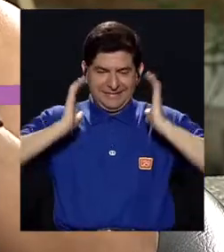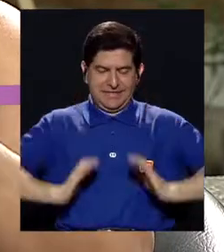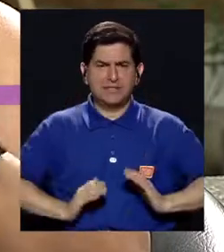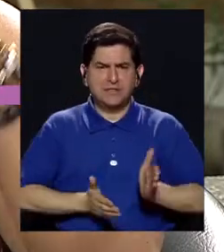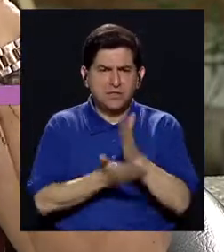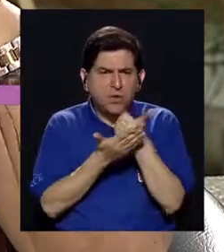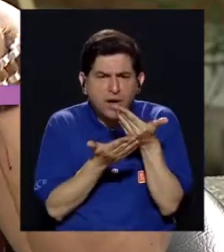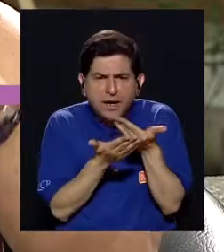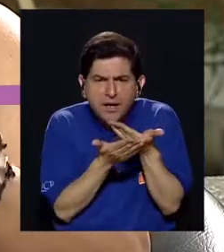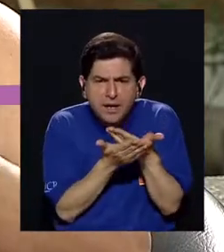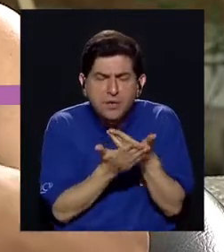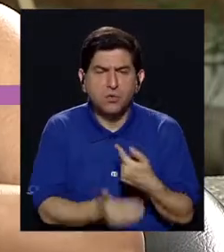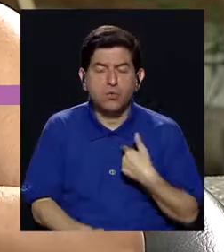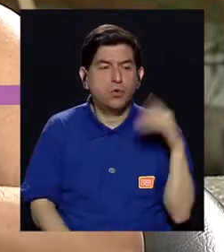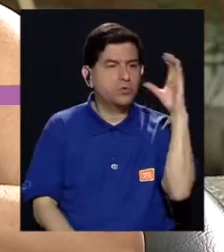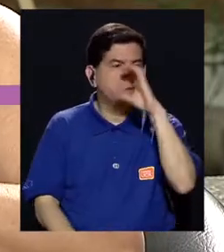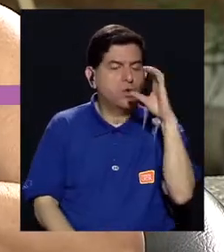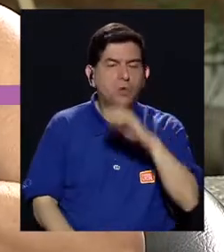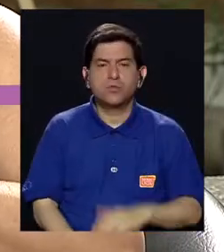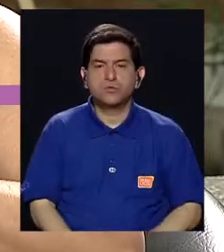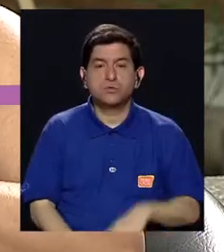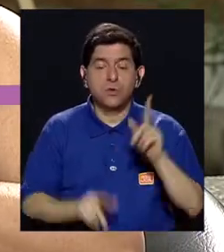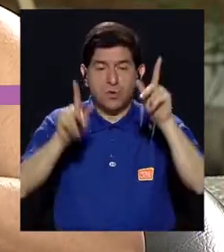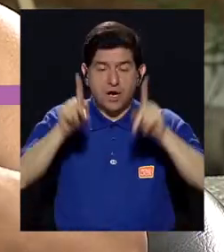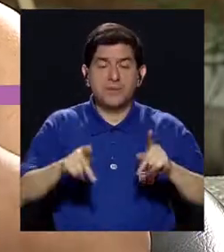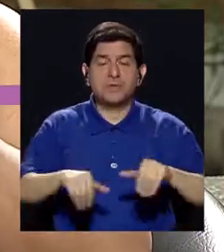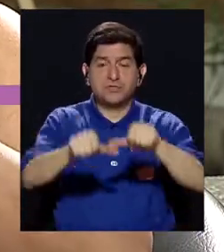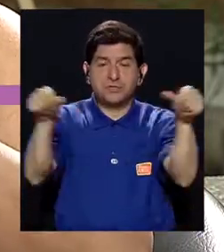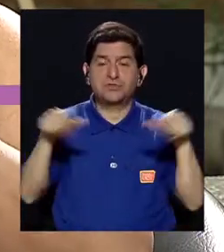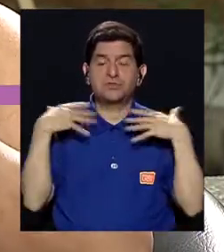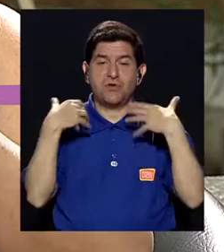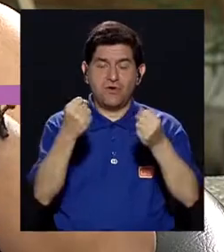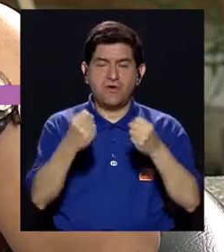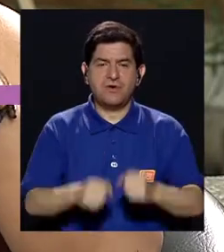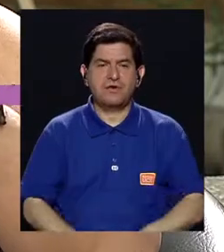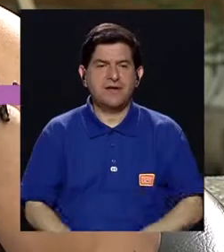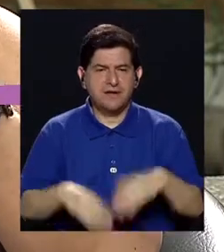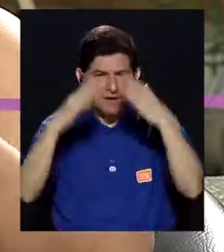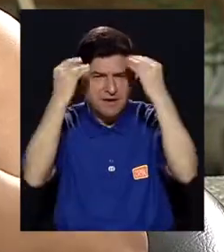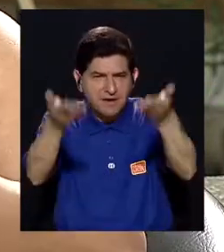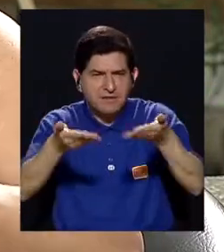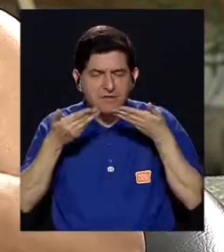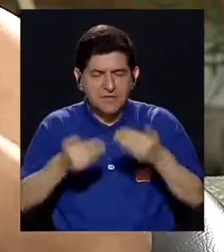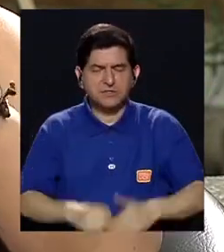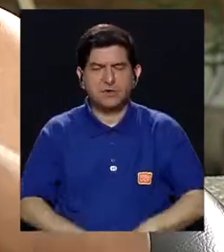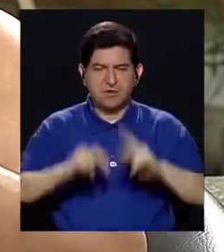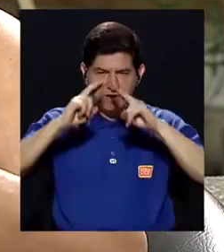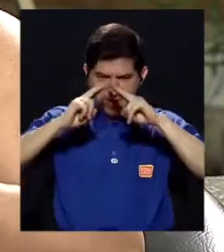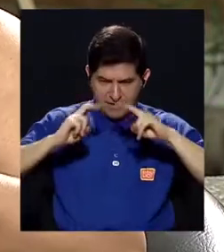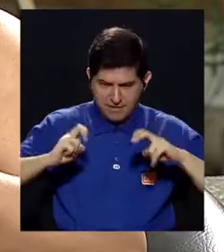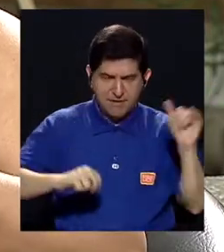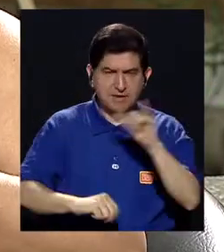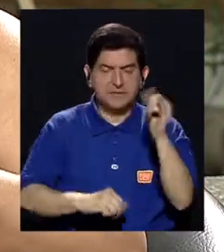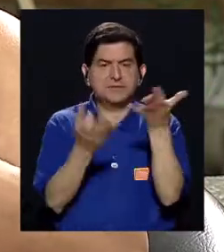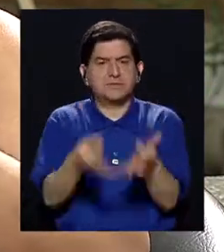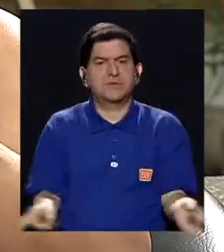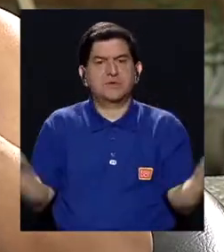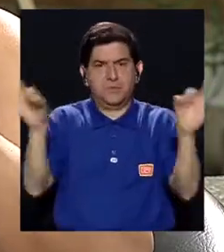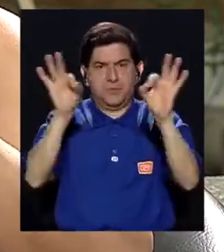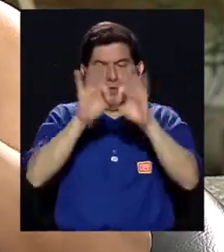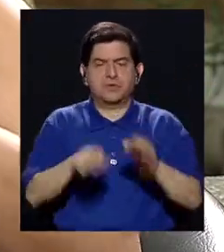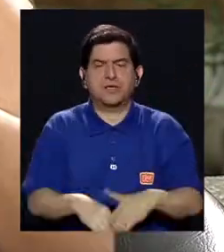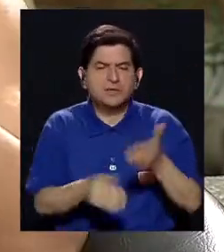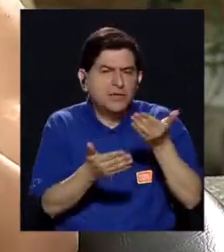indicio, inmediatamente buscar una persona de salud que me dé la indicación. Estar chequeando, también es importante estar